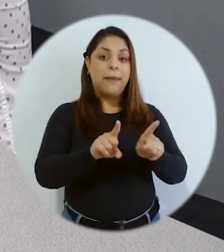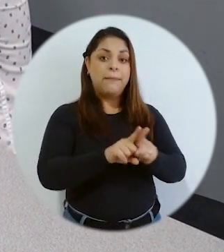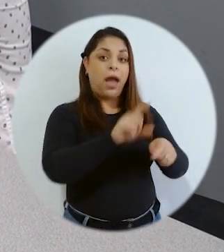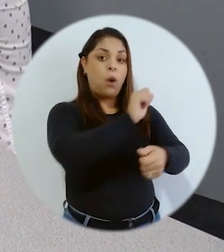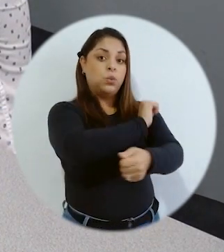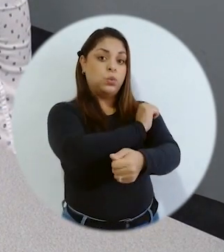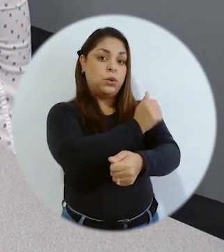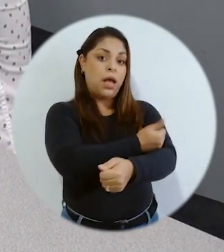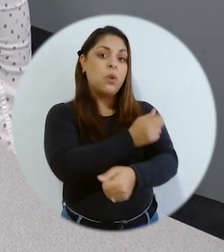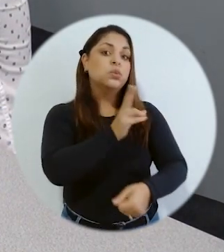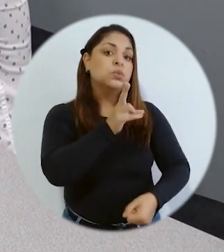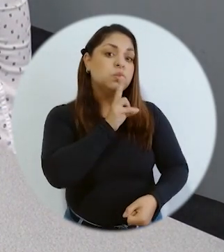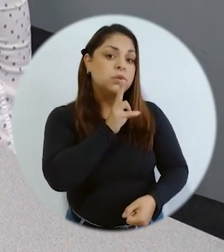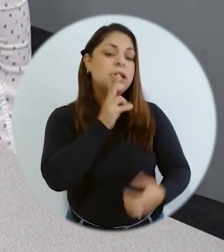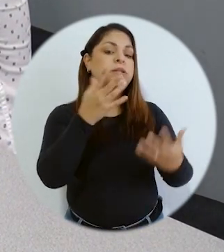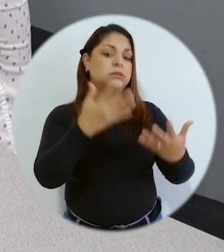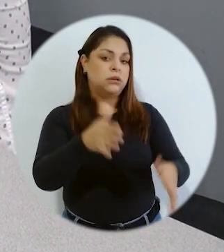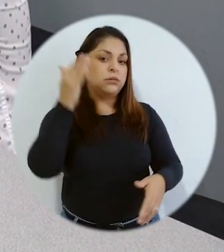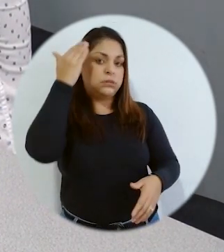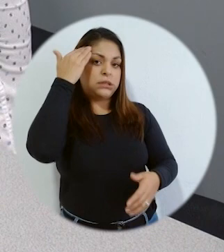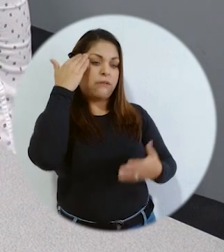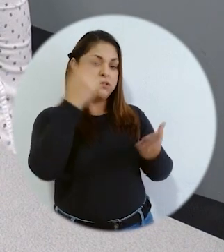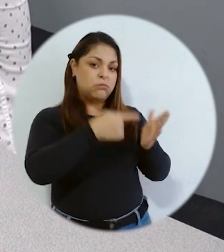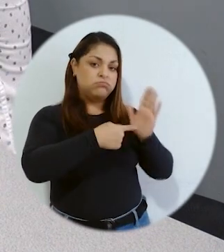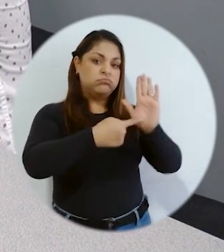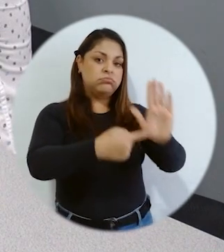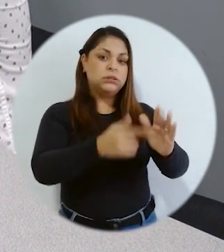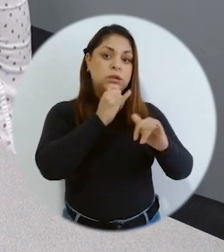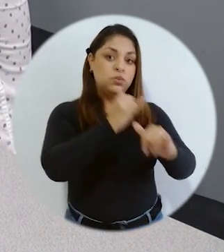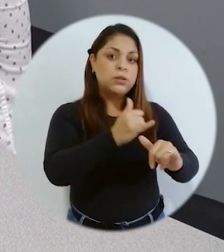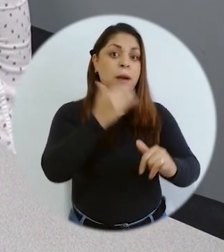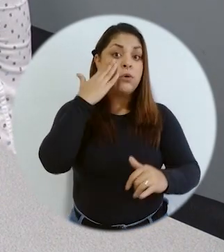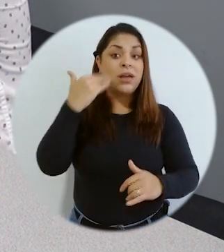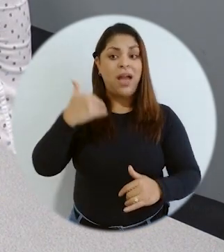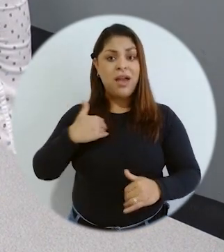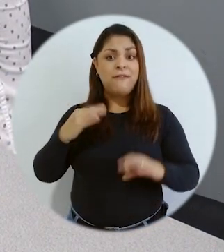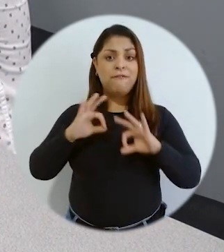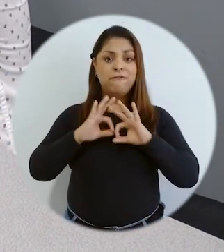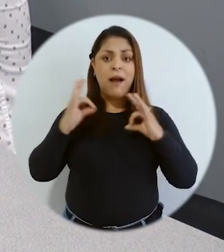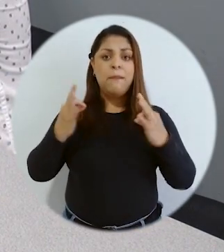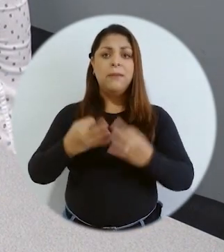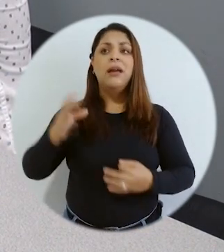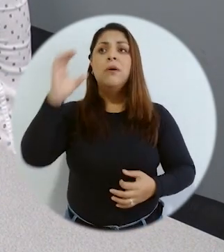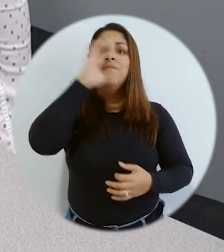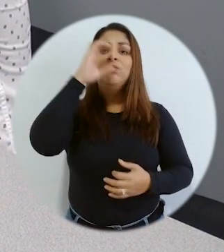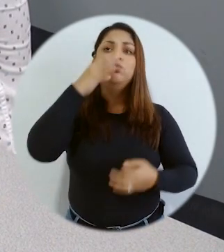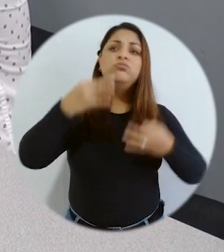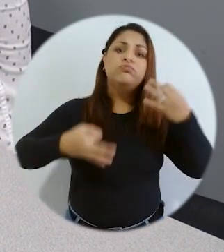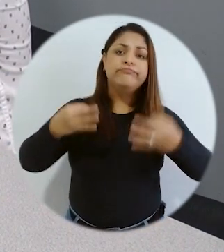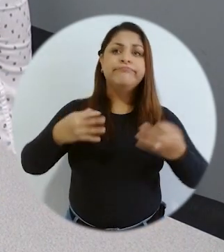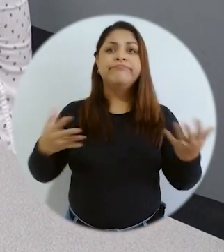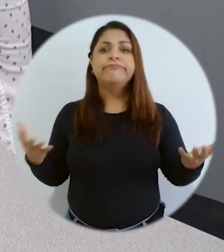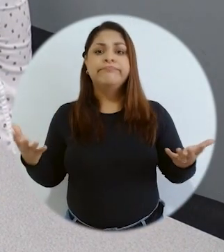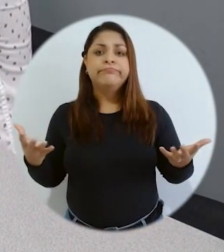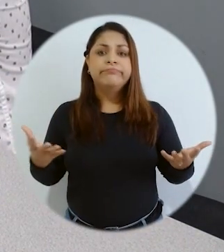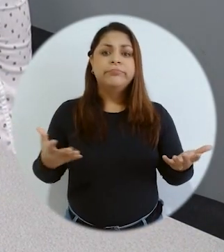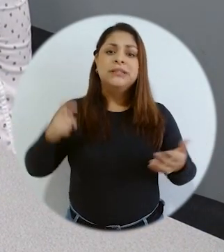además que es un acto de elemental justicia. Este año se van a cumplir 43 años de la detención y desaparición de